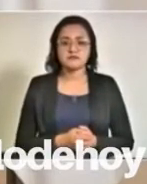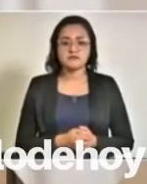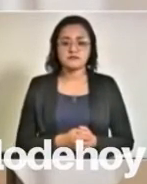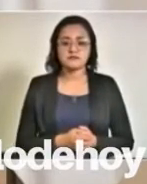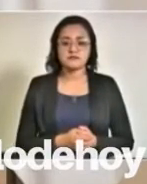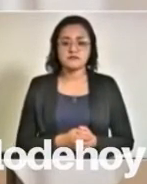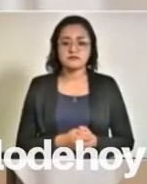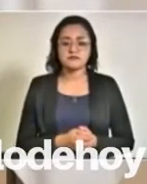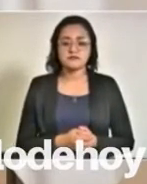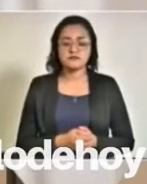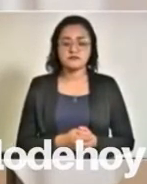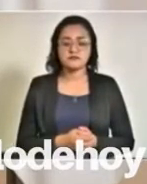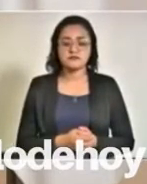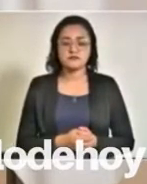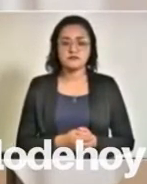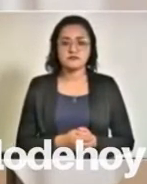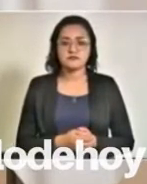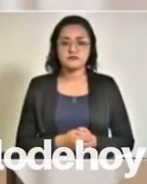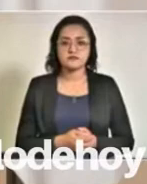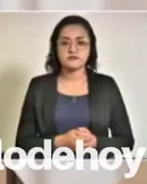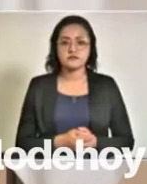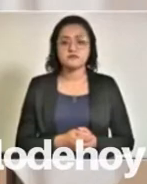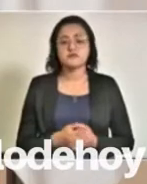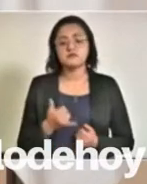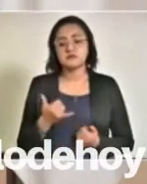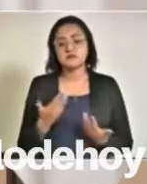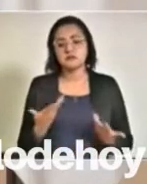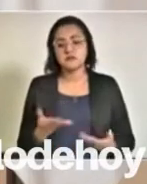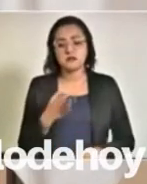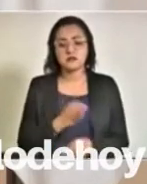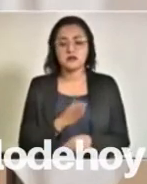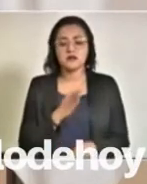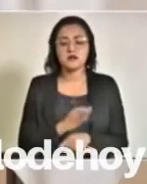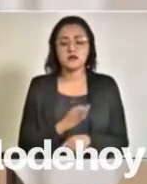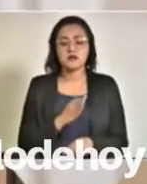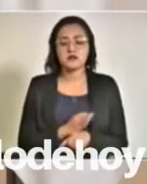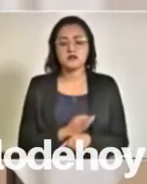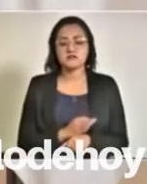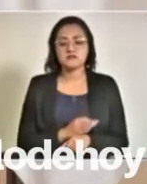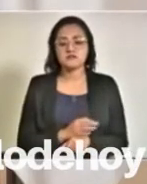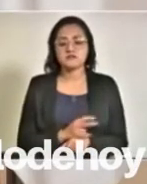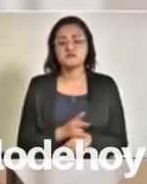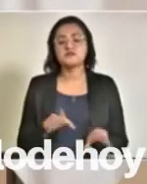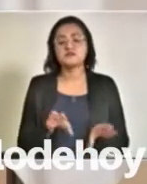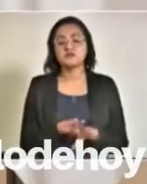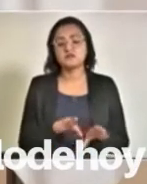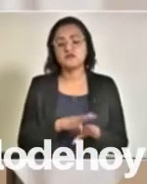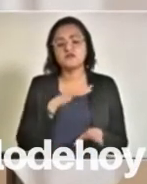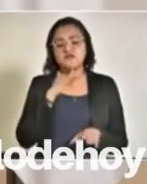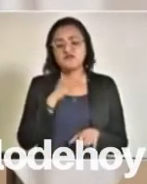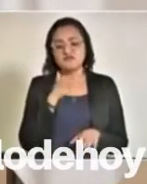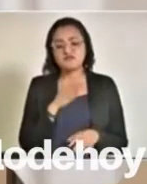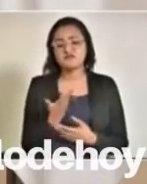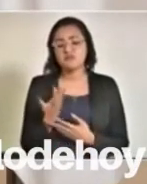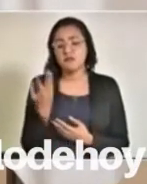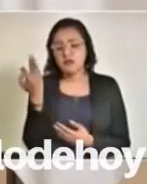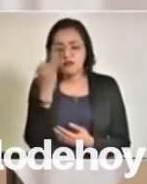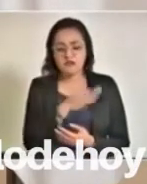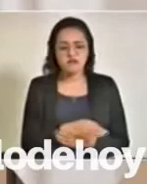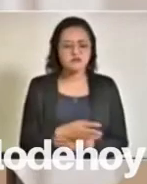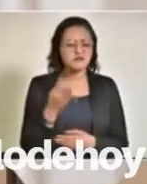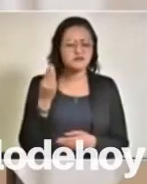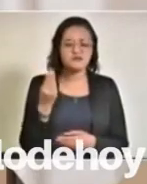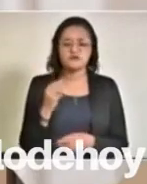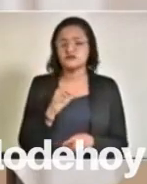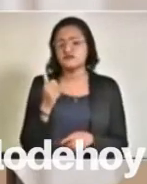y este y en este caso también son delitos de corrupción de fraude de muchas